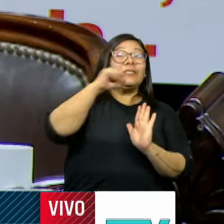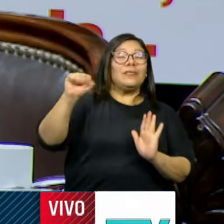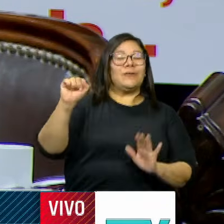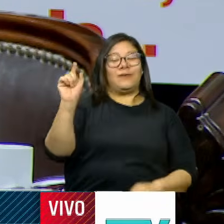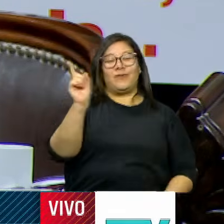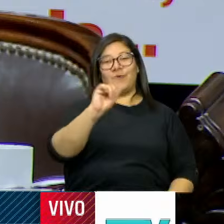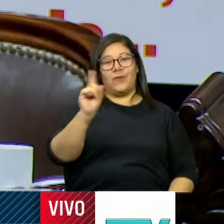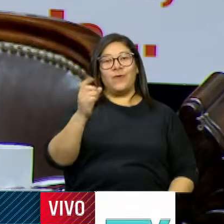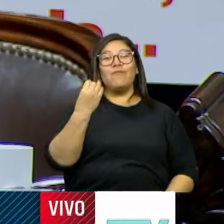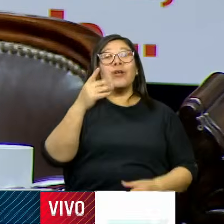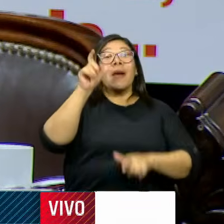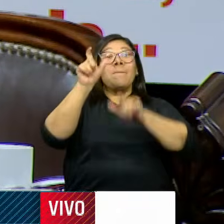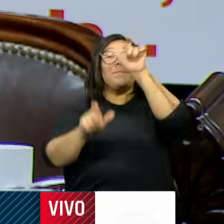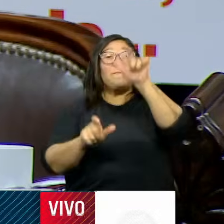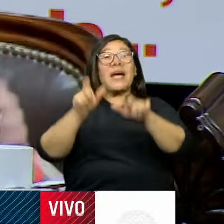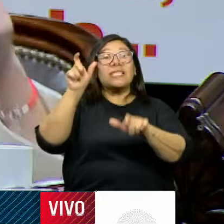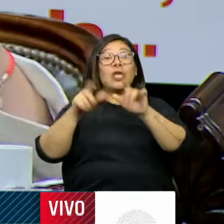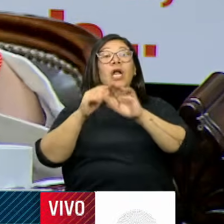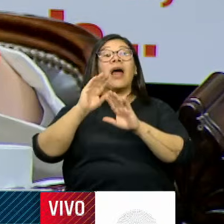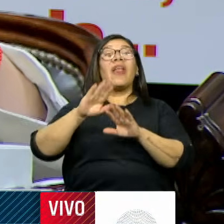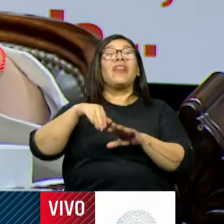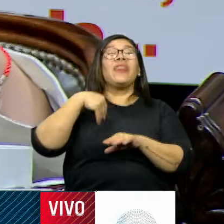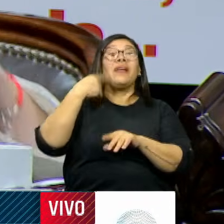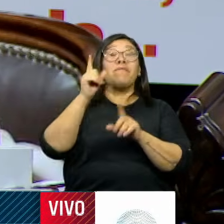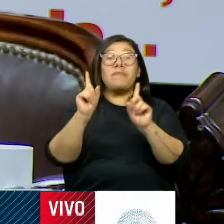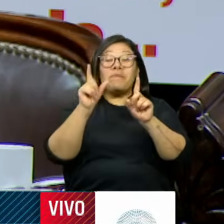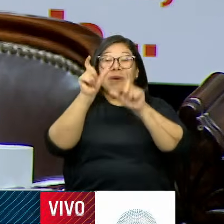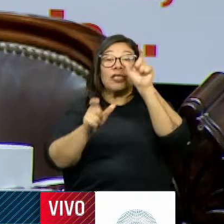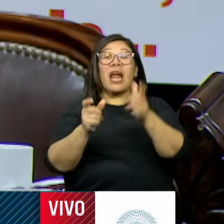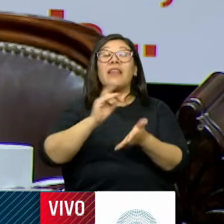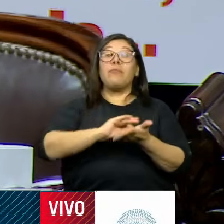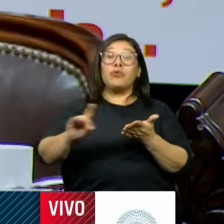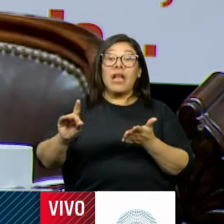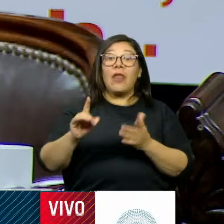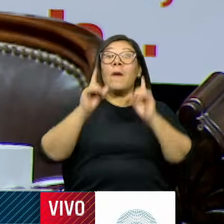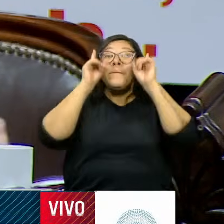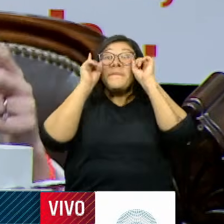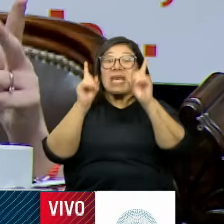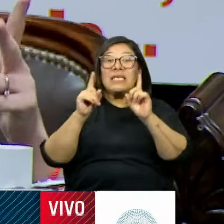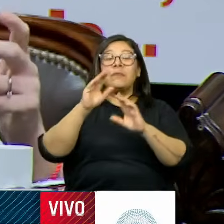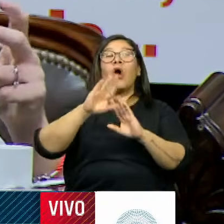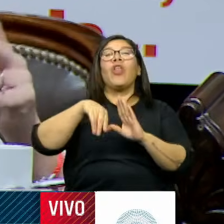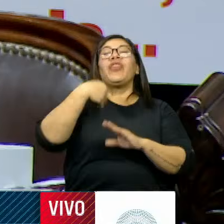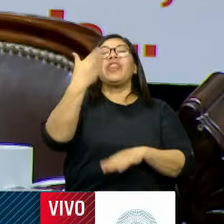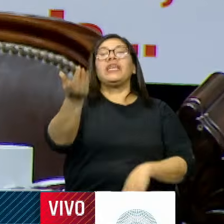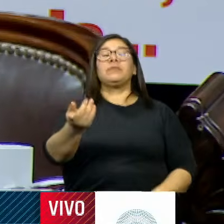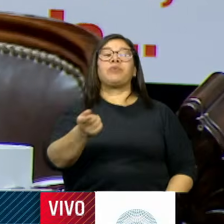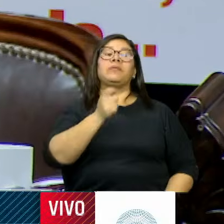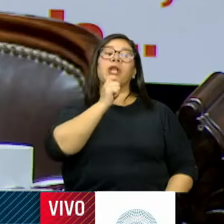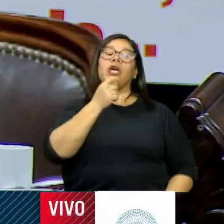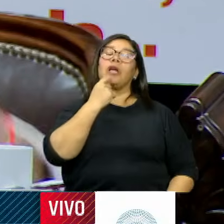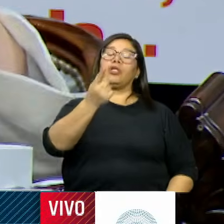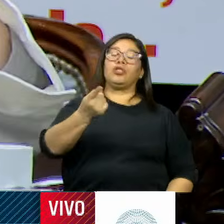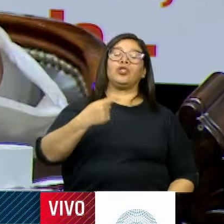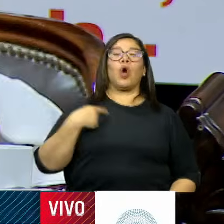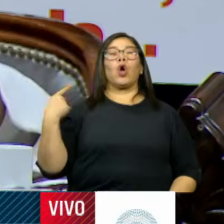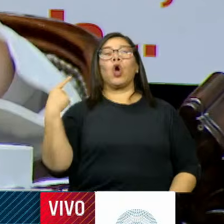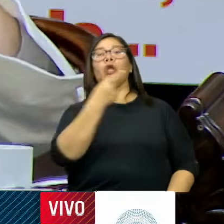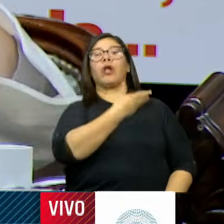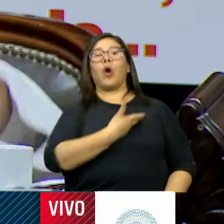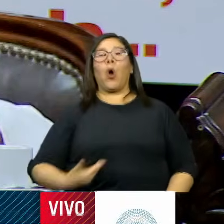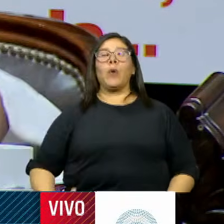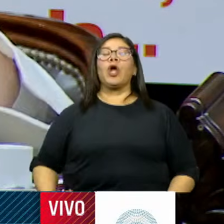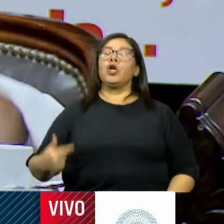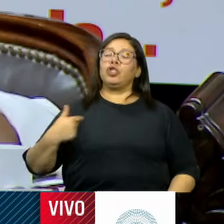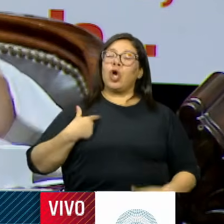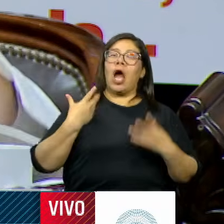mismos que después en los medios de comunicación se venden como opositores o como garantes de la República y hoy niegan que